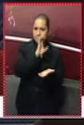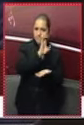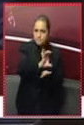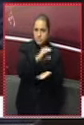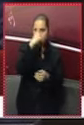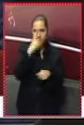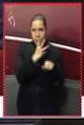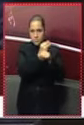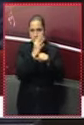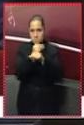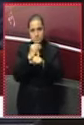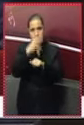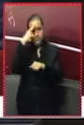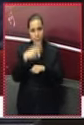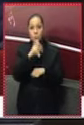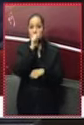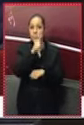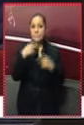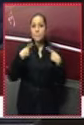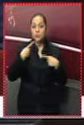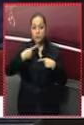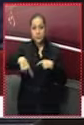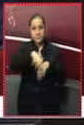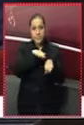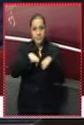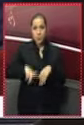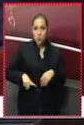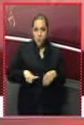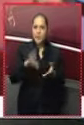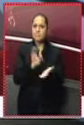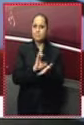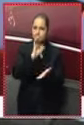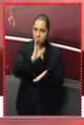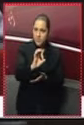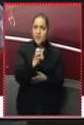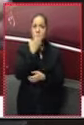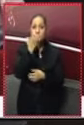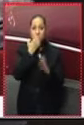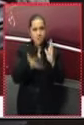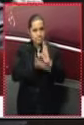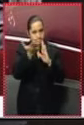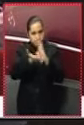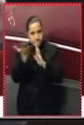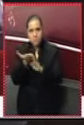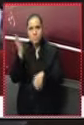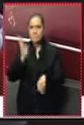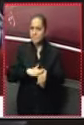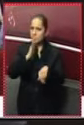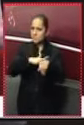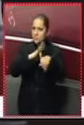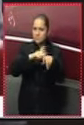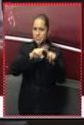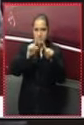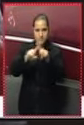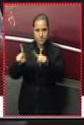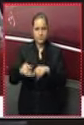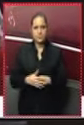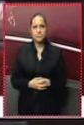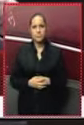Estado, construcciones de nuevas escuelas y muchas cosas más. De todo lo que ha dejado de obtener el